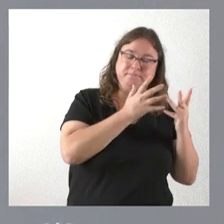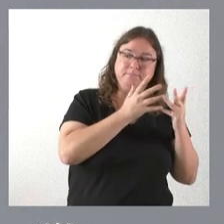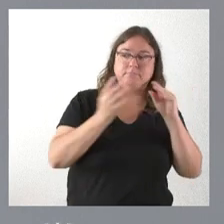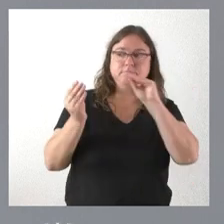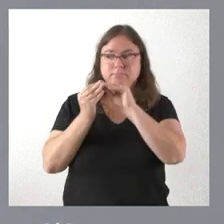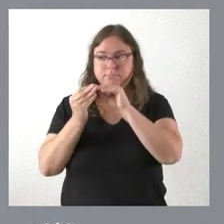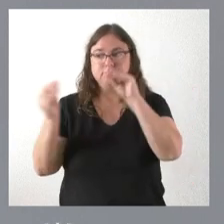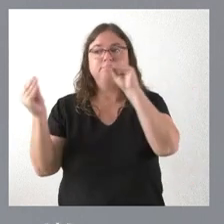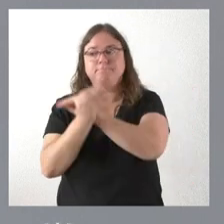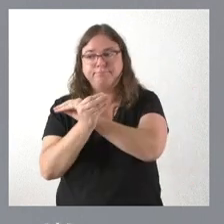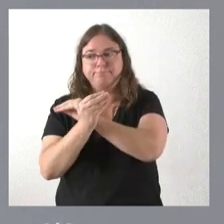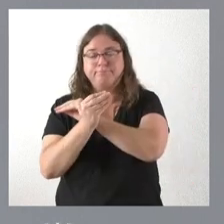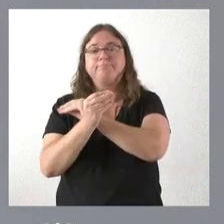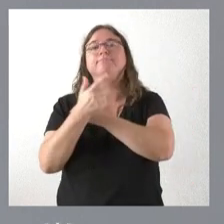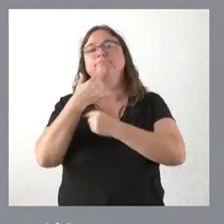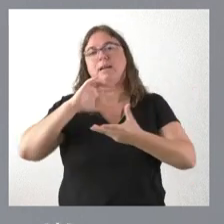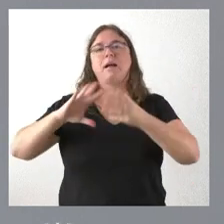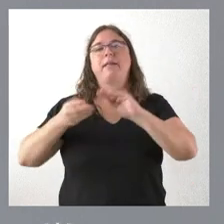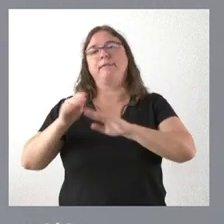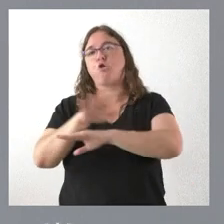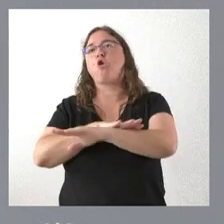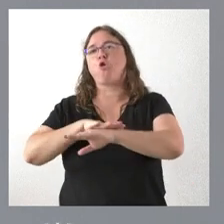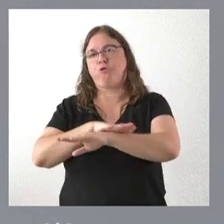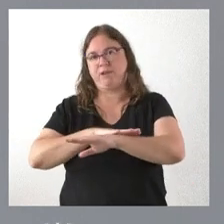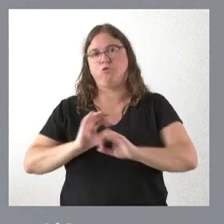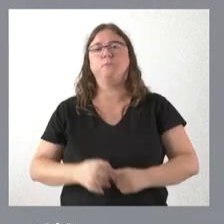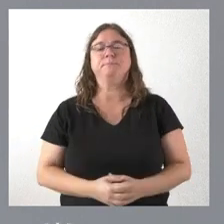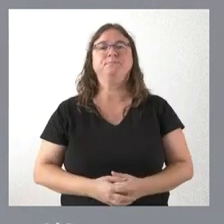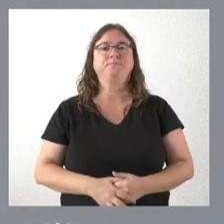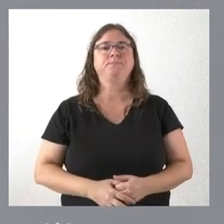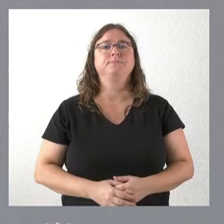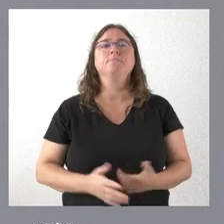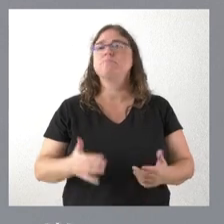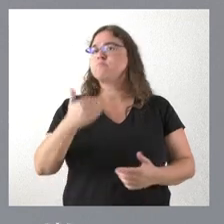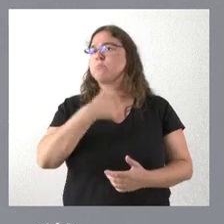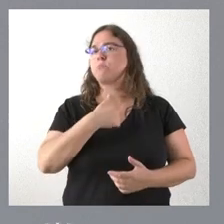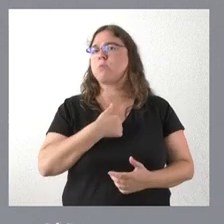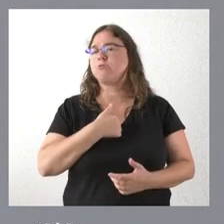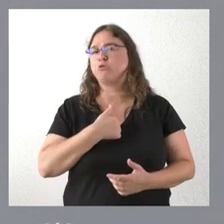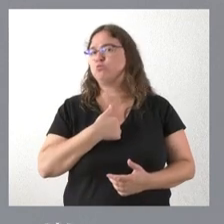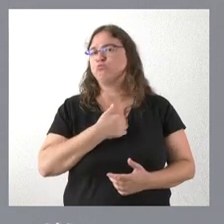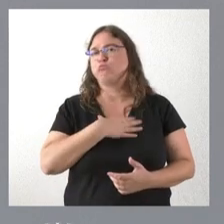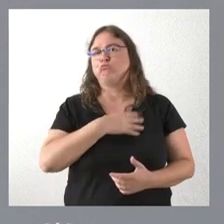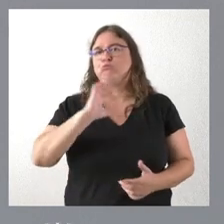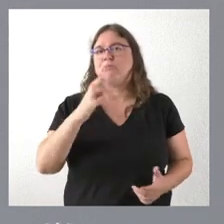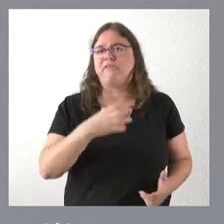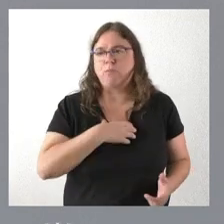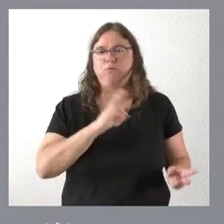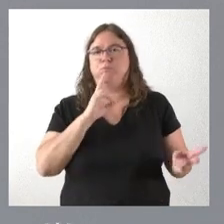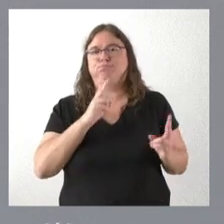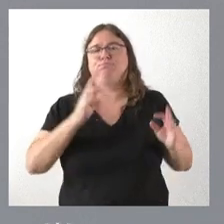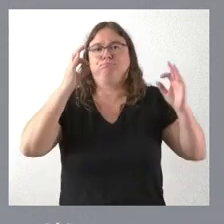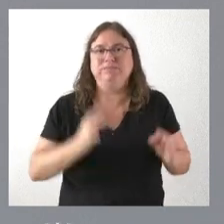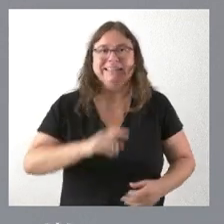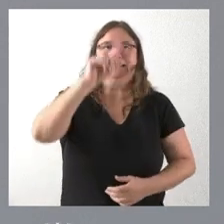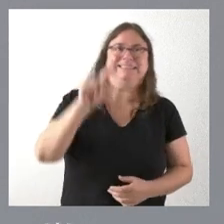pues fueran aceptados en su aplicación por parte del gobierno por tanto yo tampoco me atrevería a ser muy contundente en